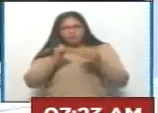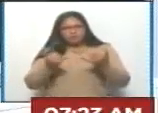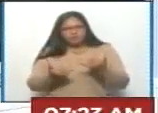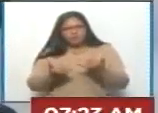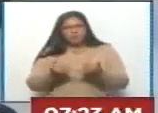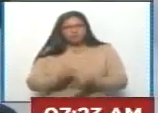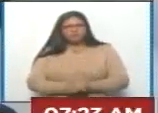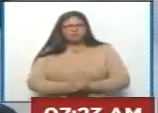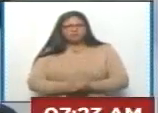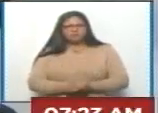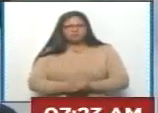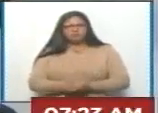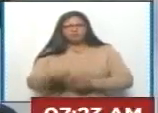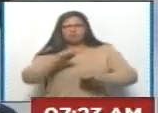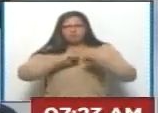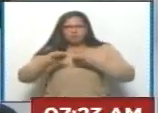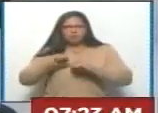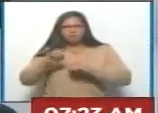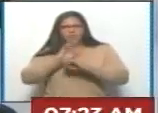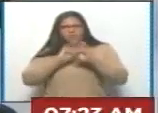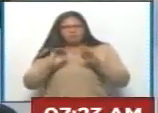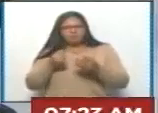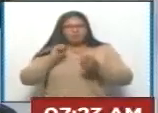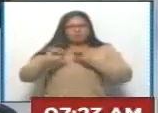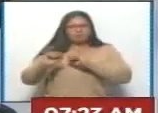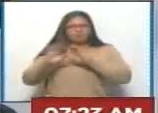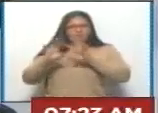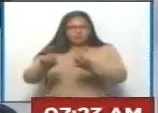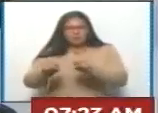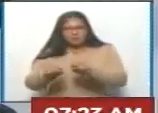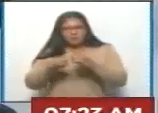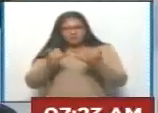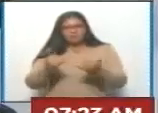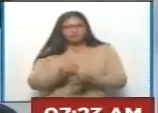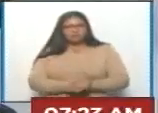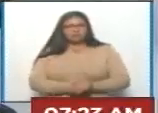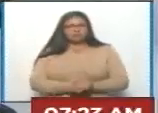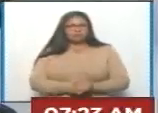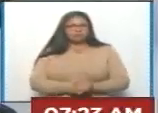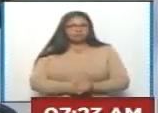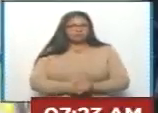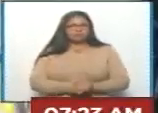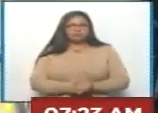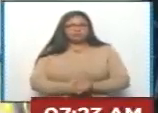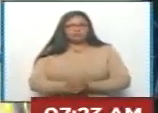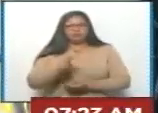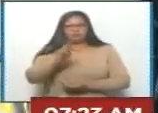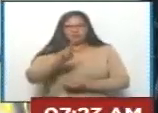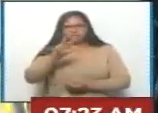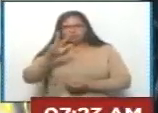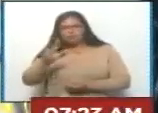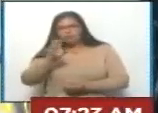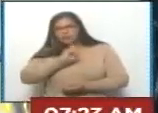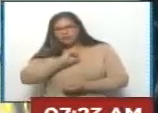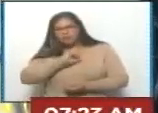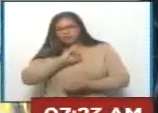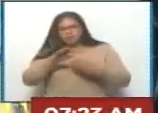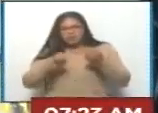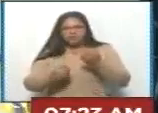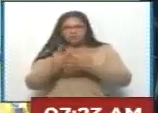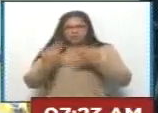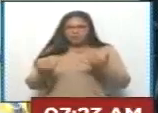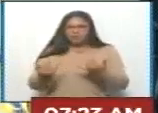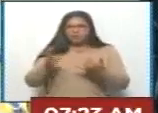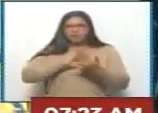clara. Fue un movimiento de carácter antiimperialista. De ese 23 de enero surge, como les dije, una